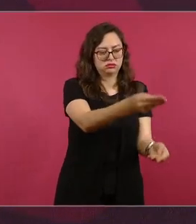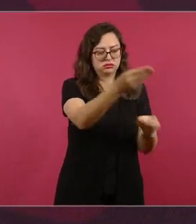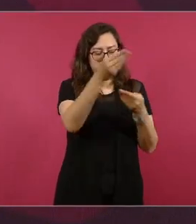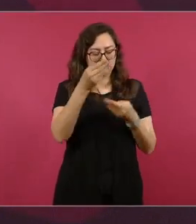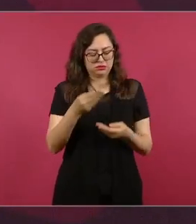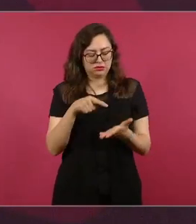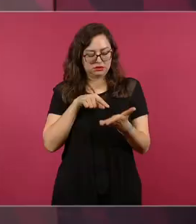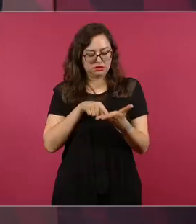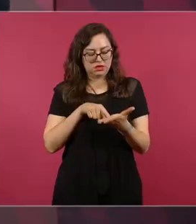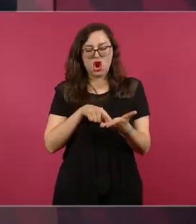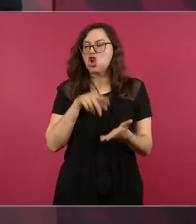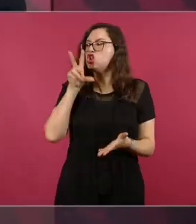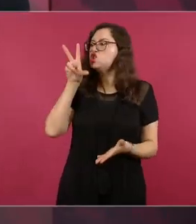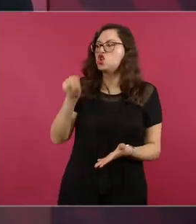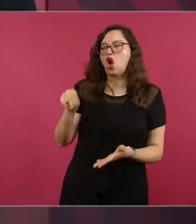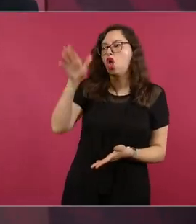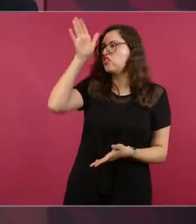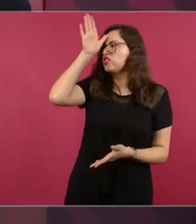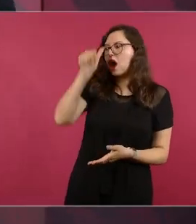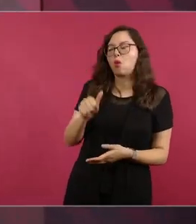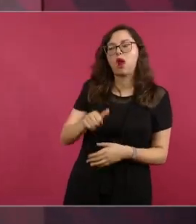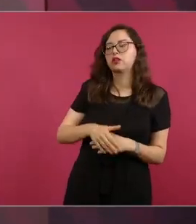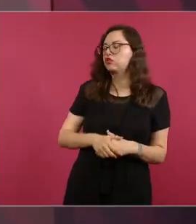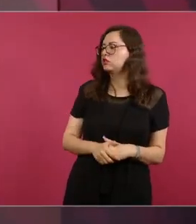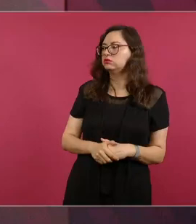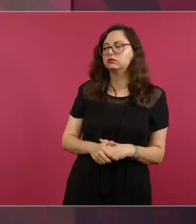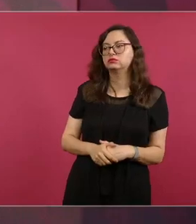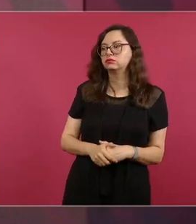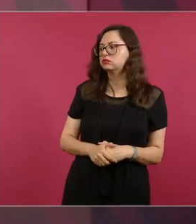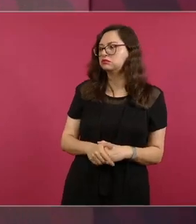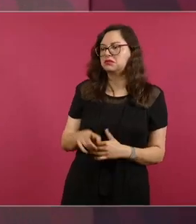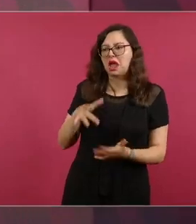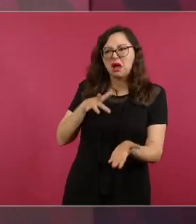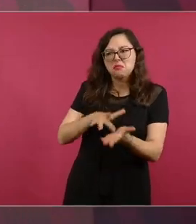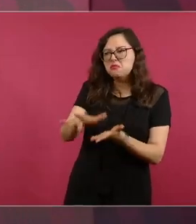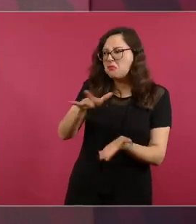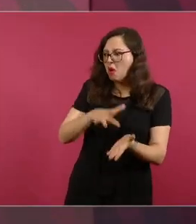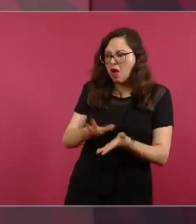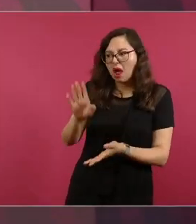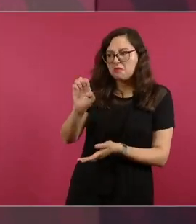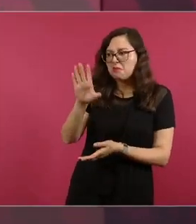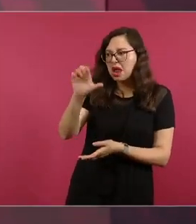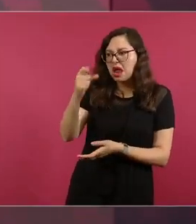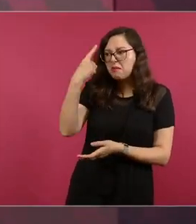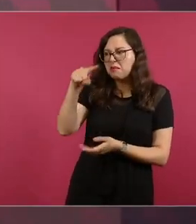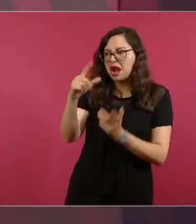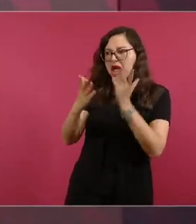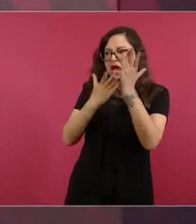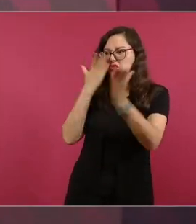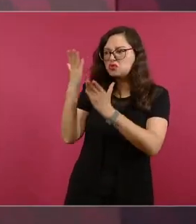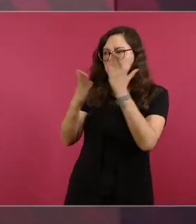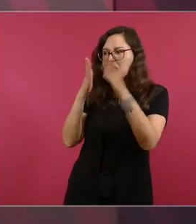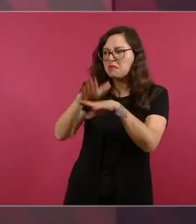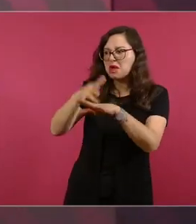porque íbamos a pasar de nueve mil becas a veinte mil